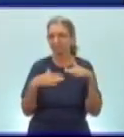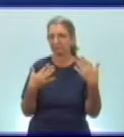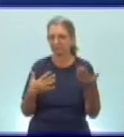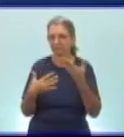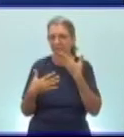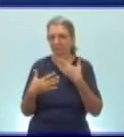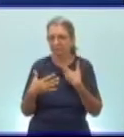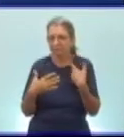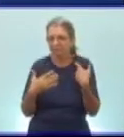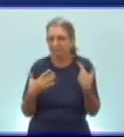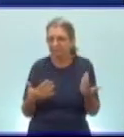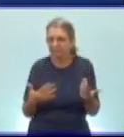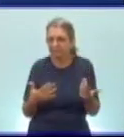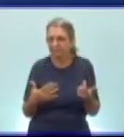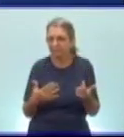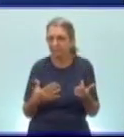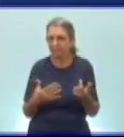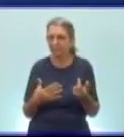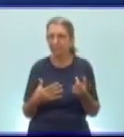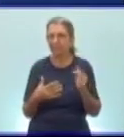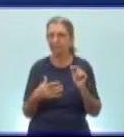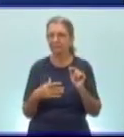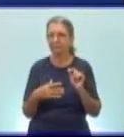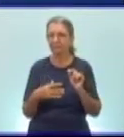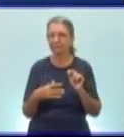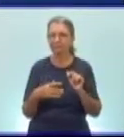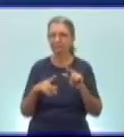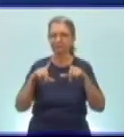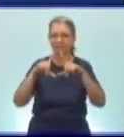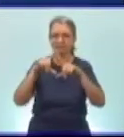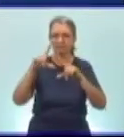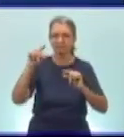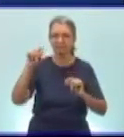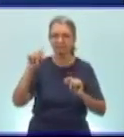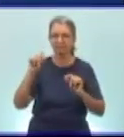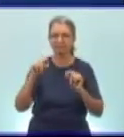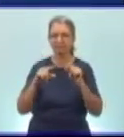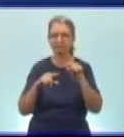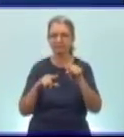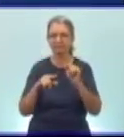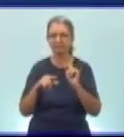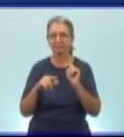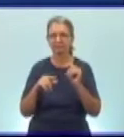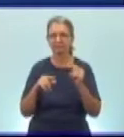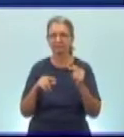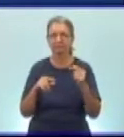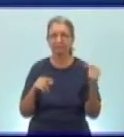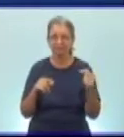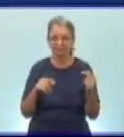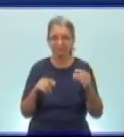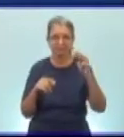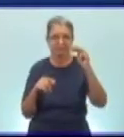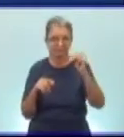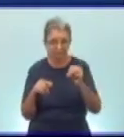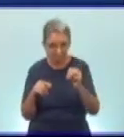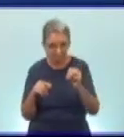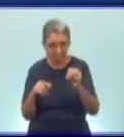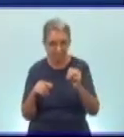las razones trigonométricas de un triángulo rectángulo, podríamos igualarla con el resultado de la masa por la gravedad,